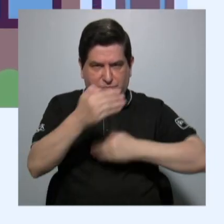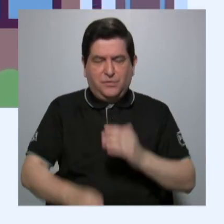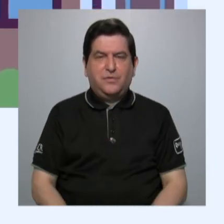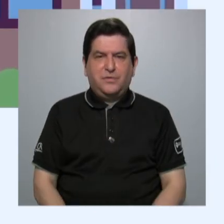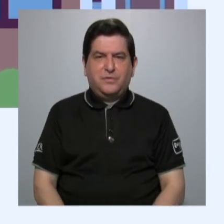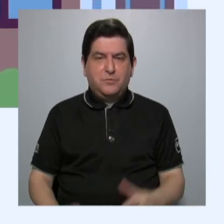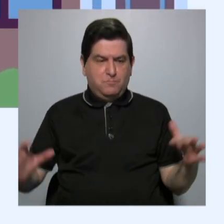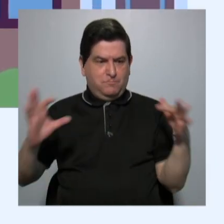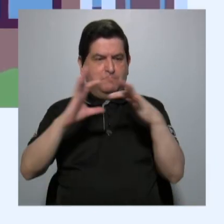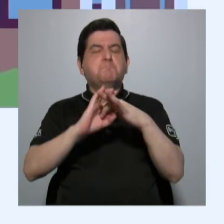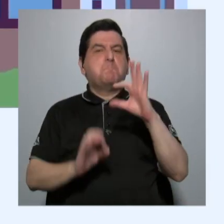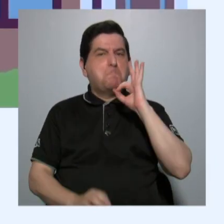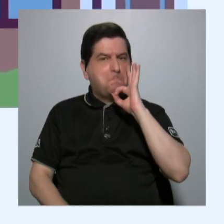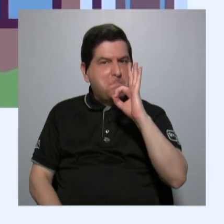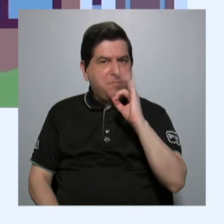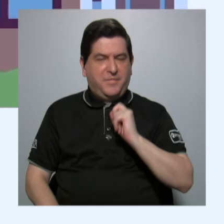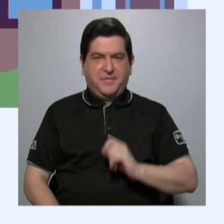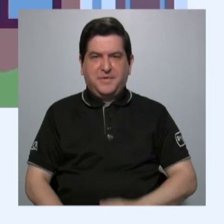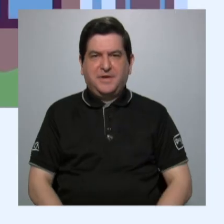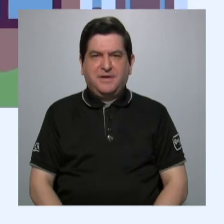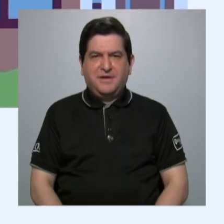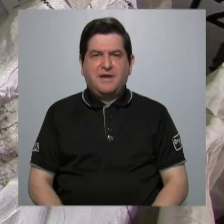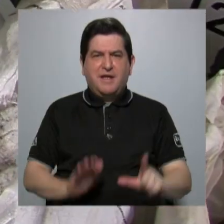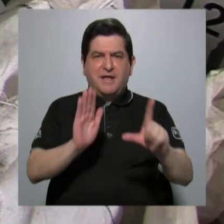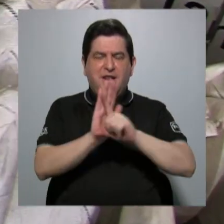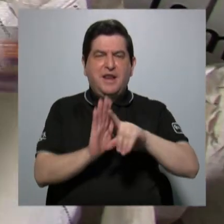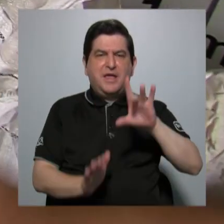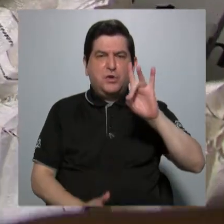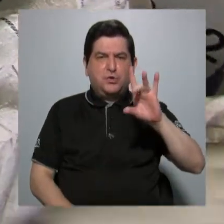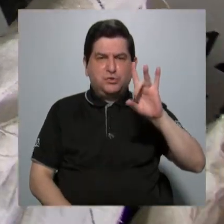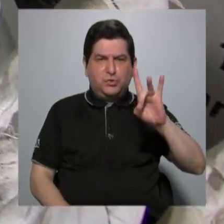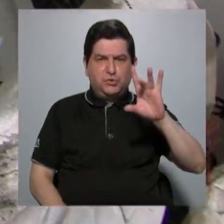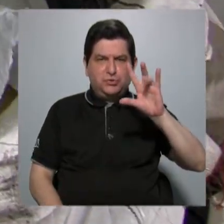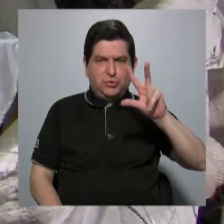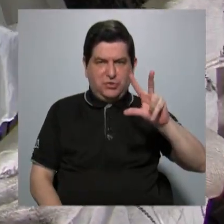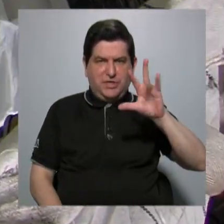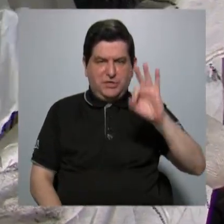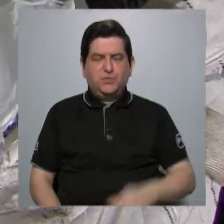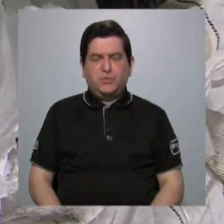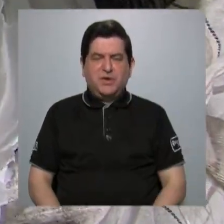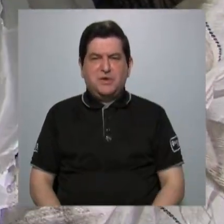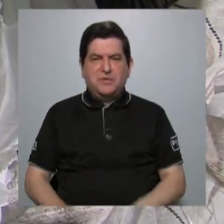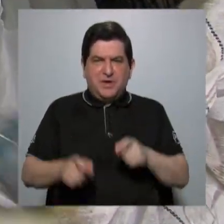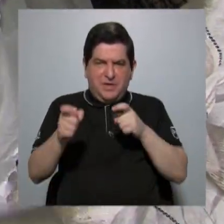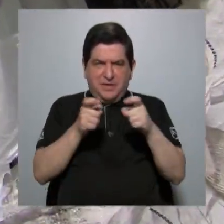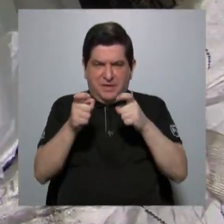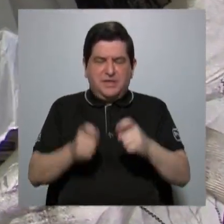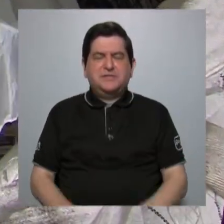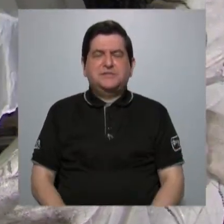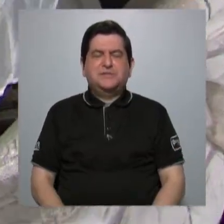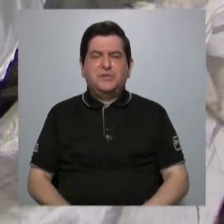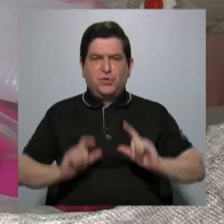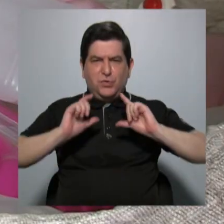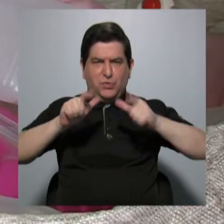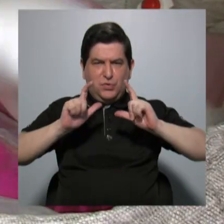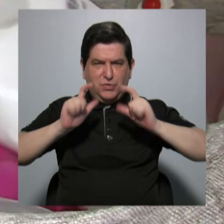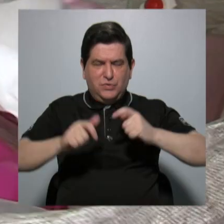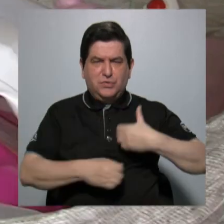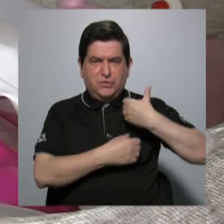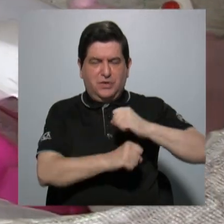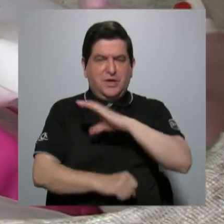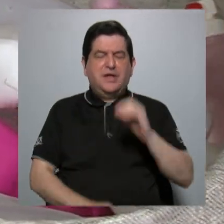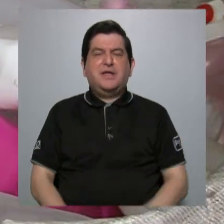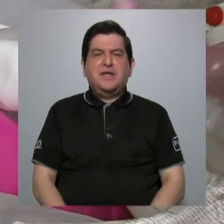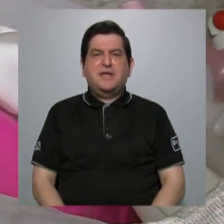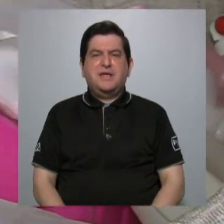proceso, que liga muy bien con la ley 8839, que es la gestión de residuos sólidos municipales, y